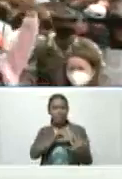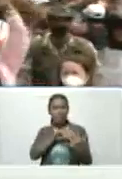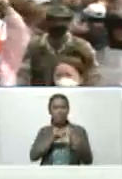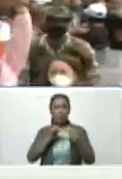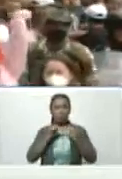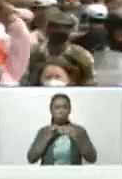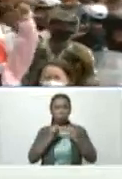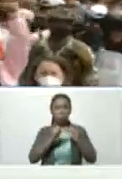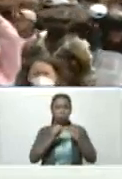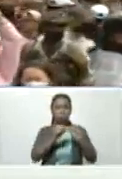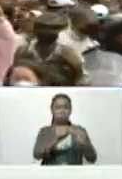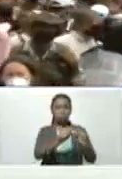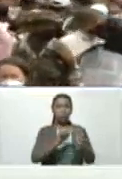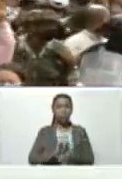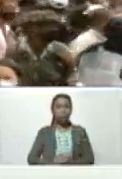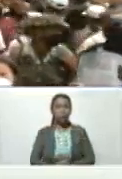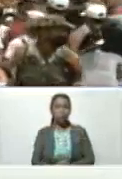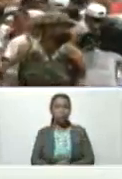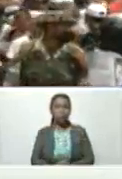permanente.